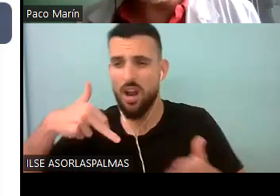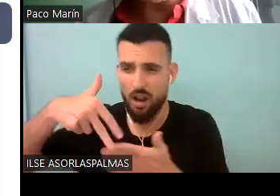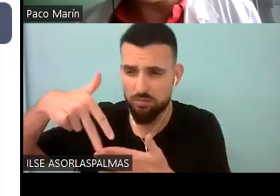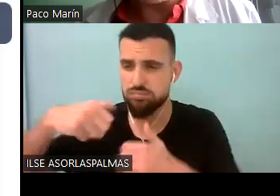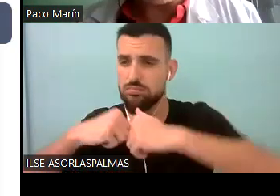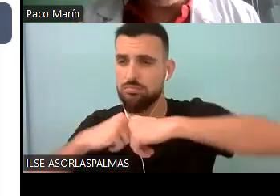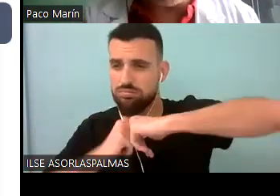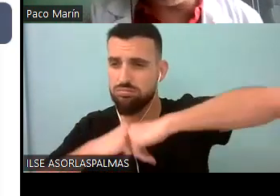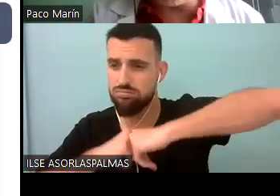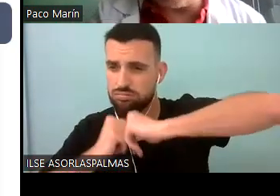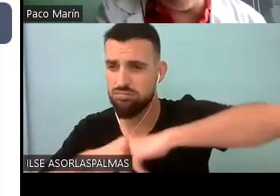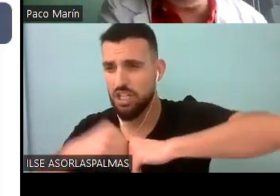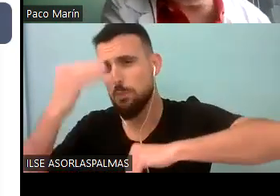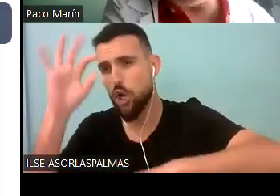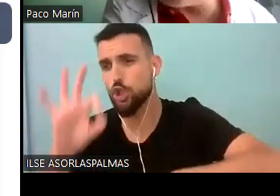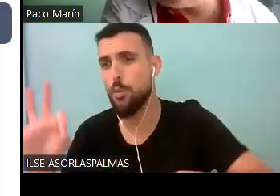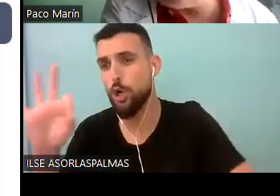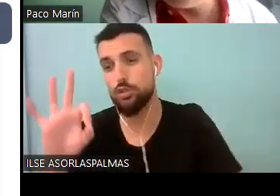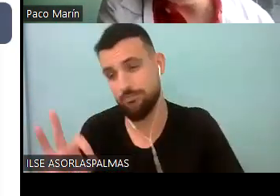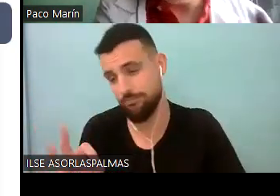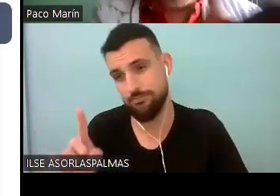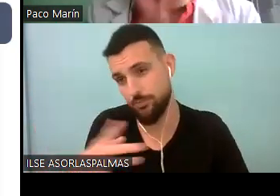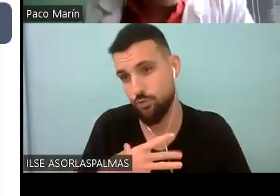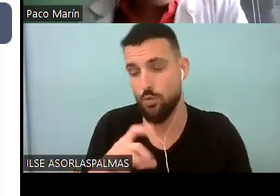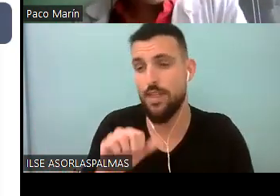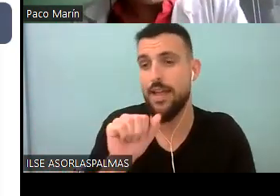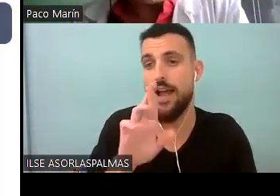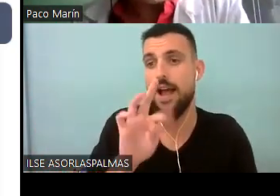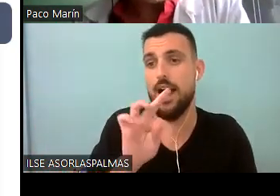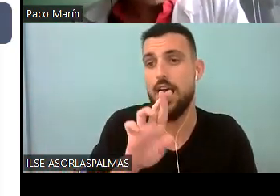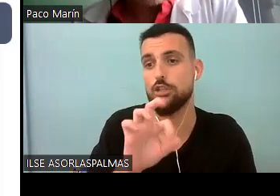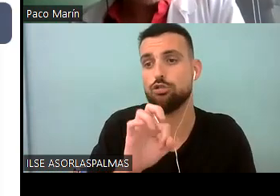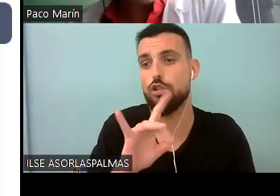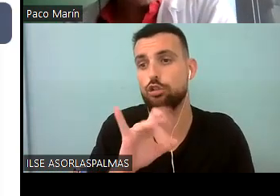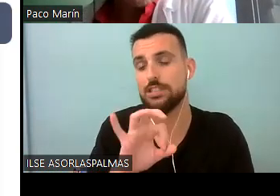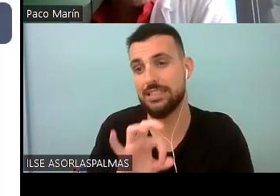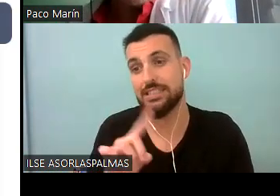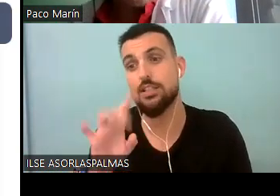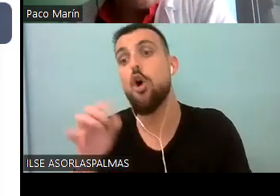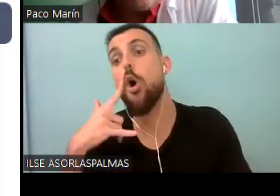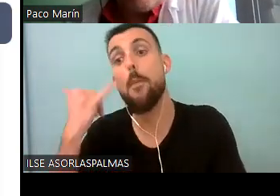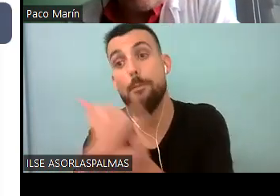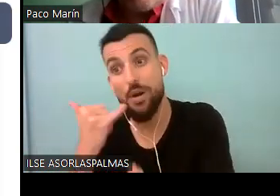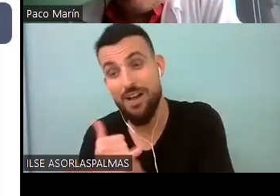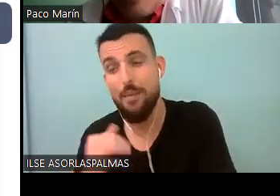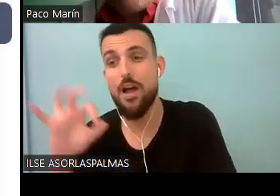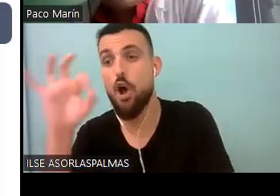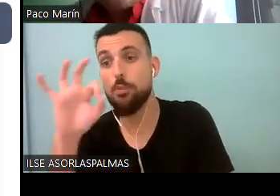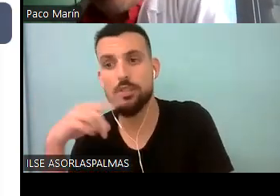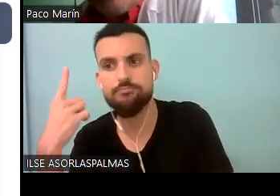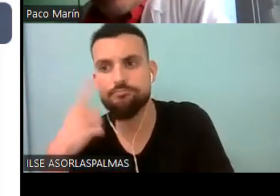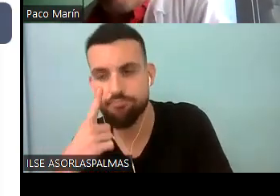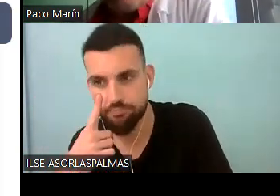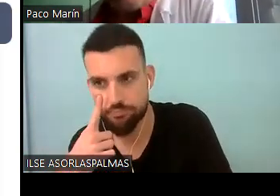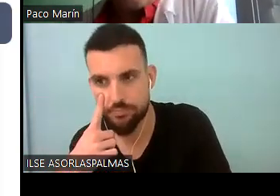conceptos que no tienen nada que ver. Me duelen las rodillas, probablemente sea artrosis, hágame una densitometría para ver si tengo osteoporosis, vale, pero